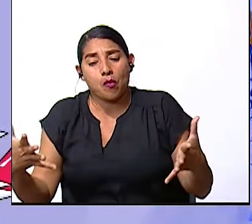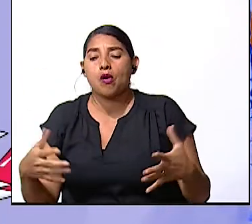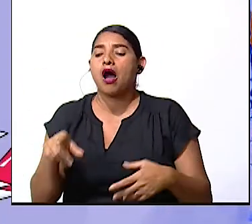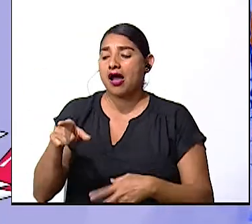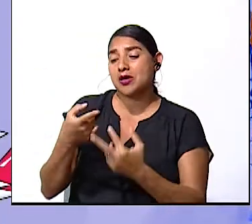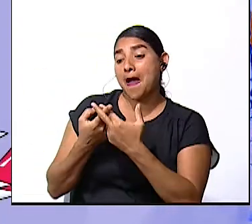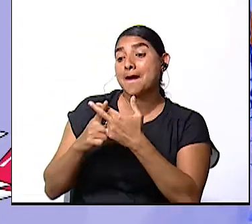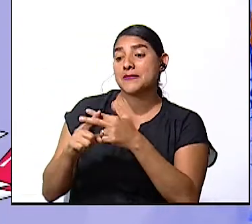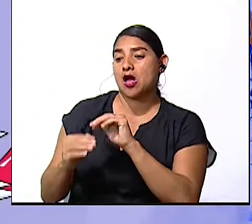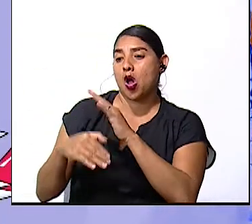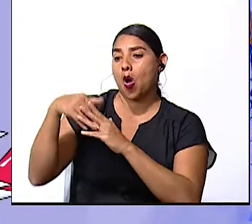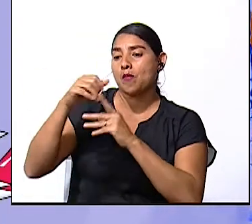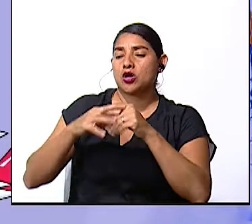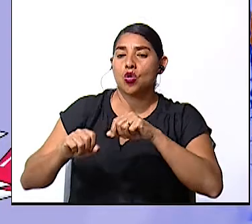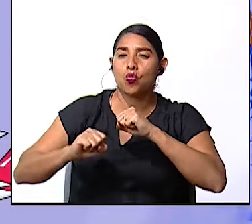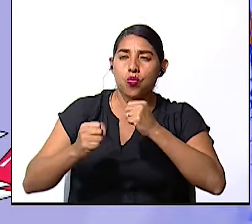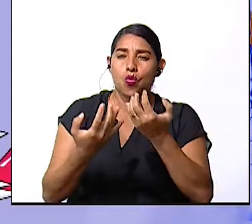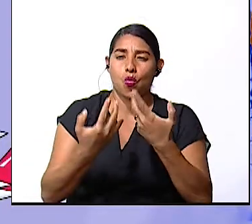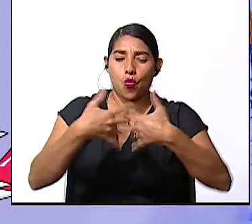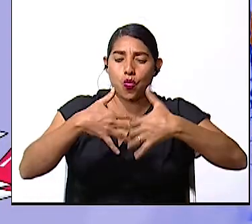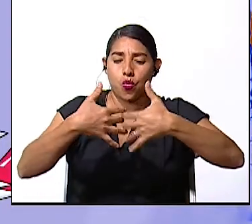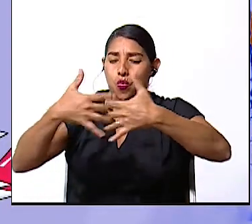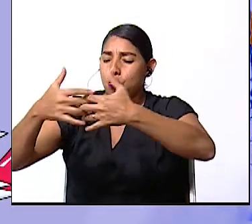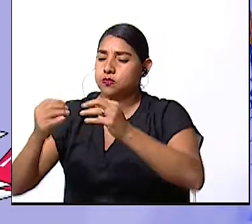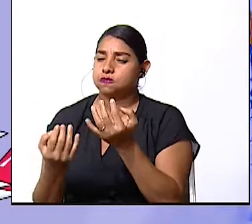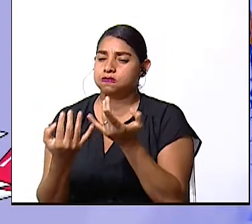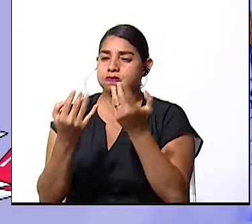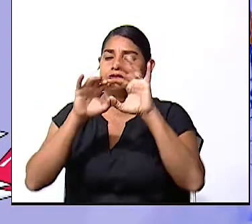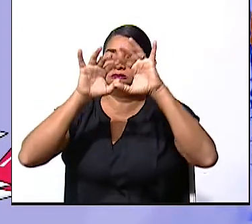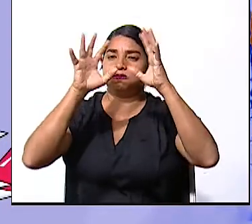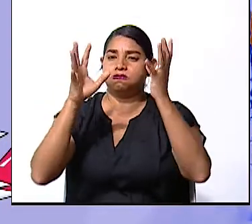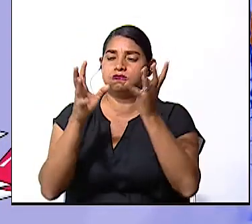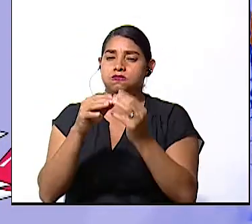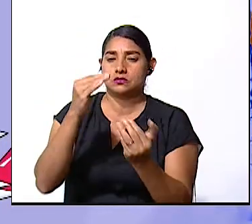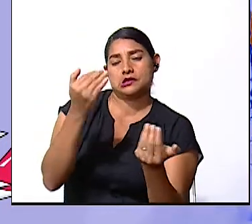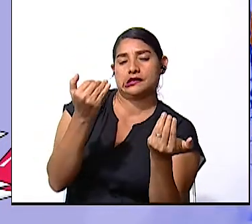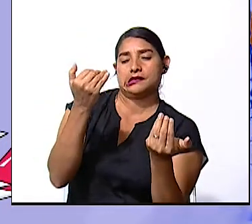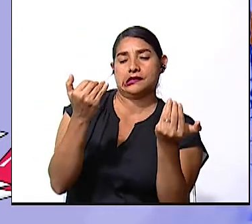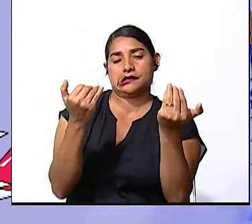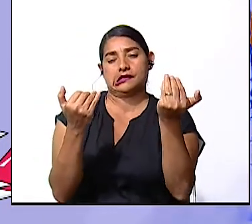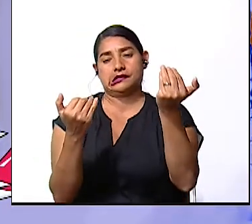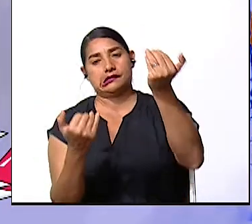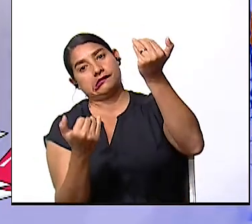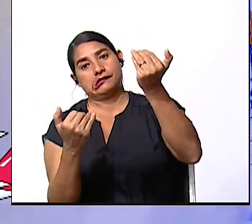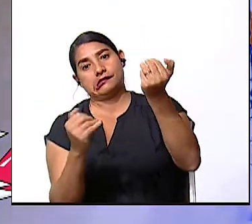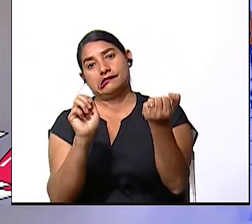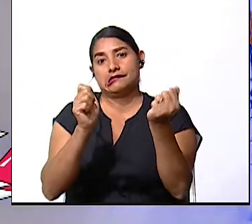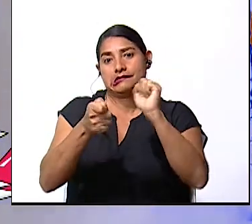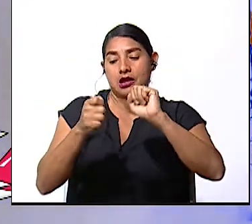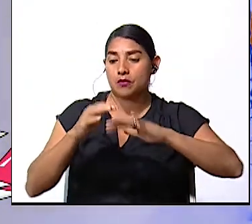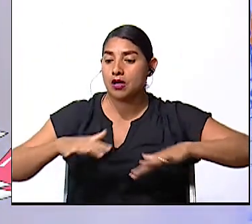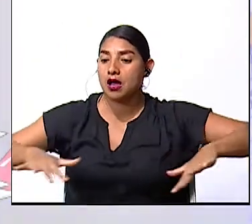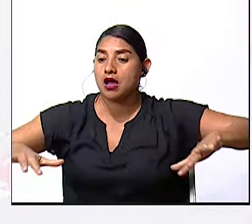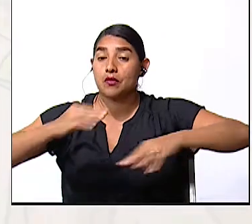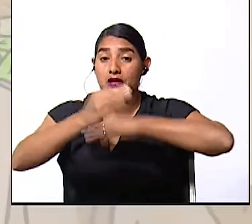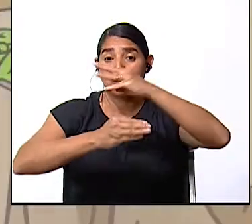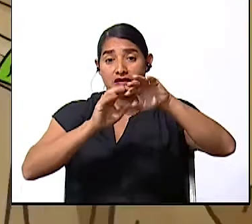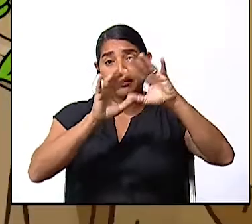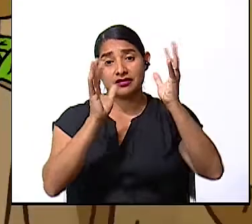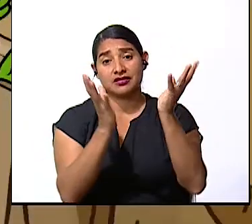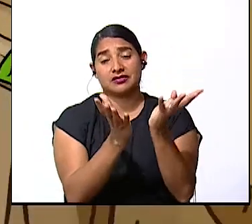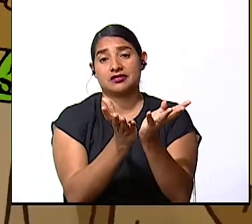originado el aumento de las emisiones de gases de efecto invernadero, desequilibrando de manera muy rápida el clima en la Tierra.